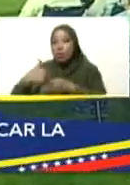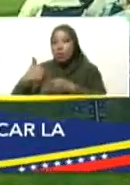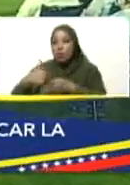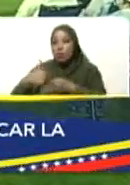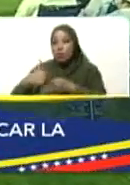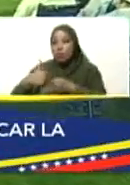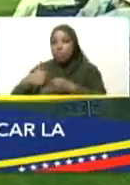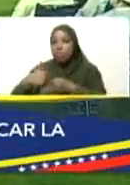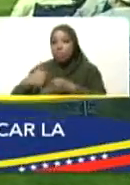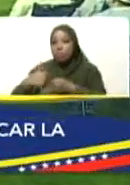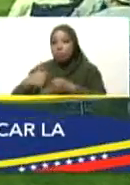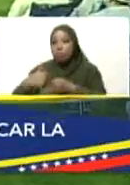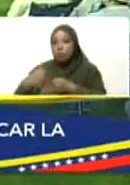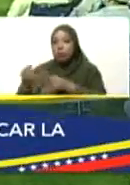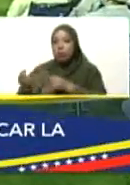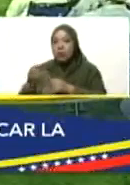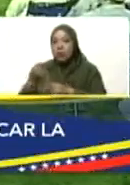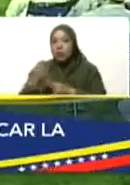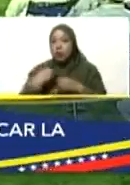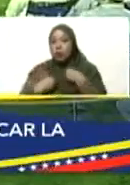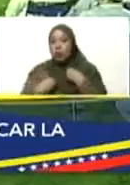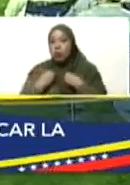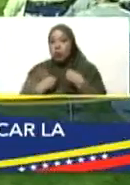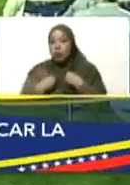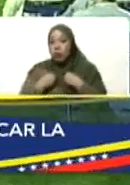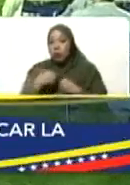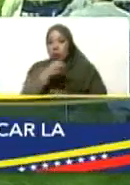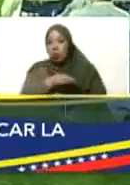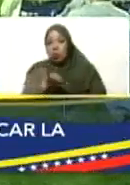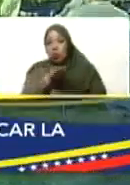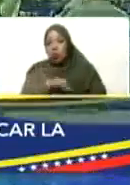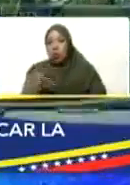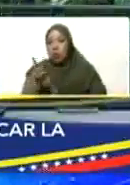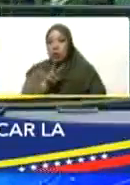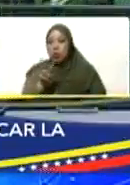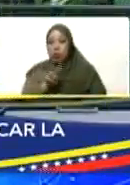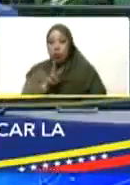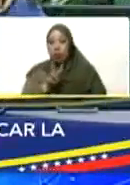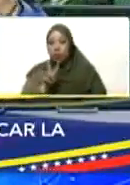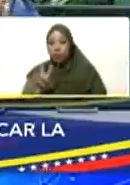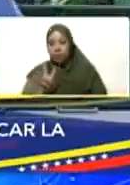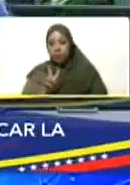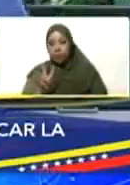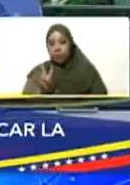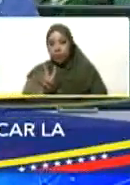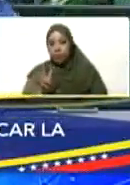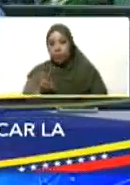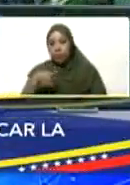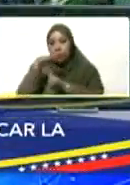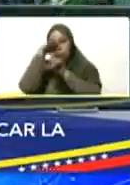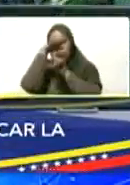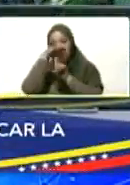telúrica que sintió el cuerpo económico y social de Venezuela, bueno, derribó